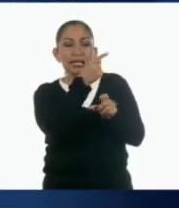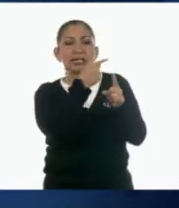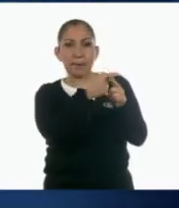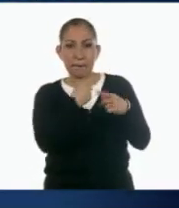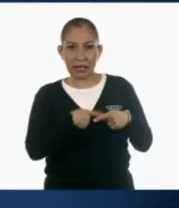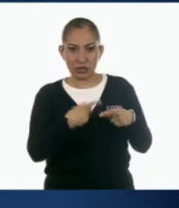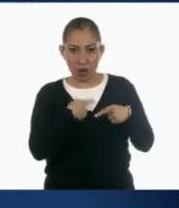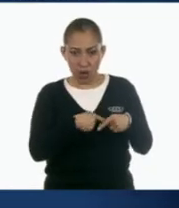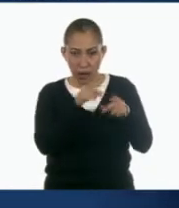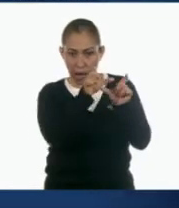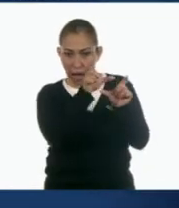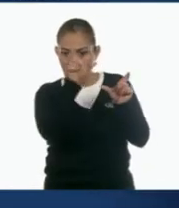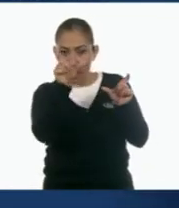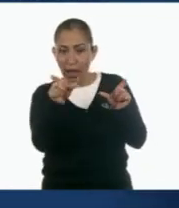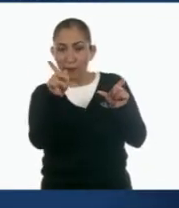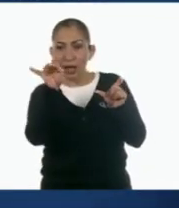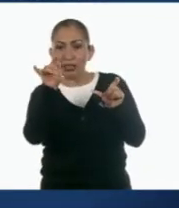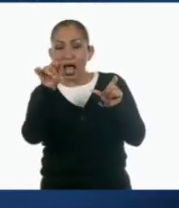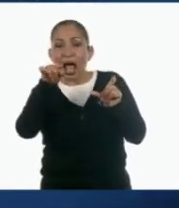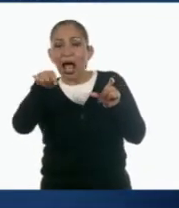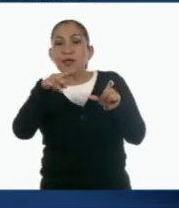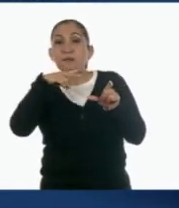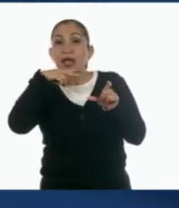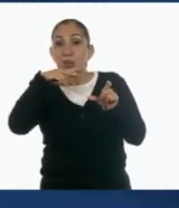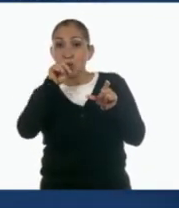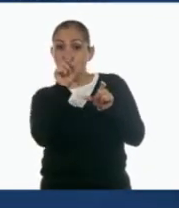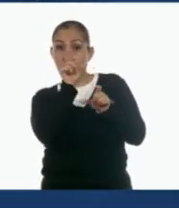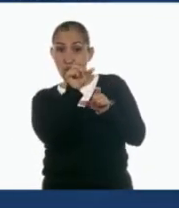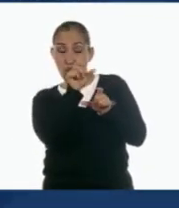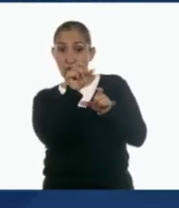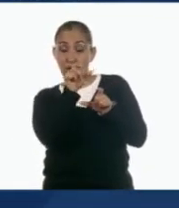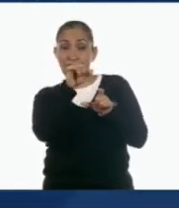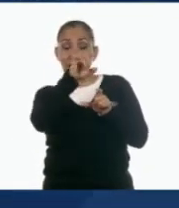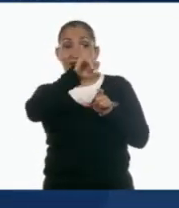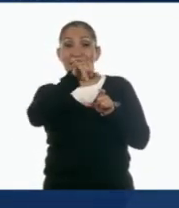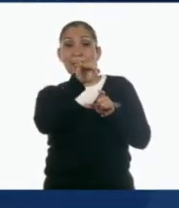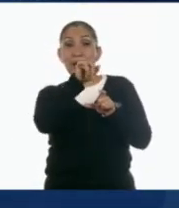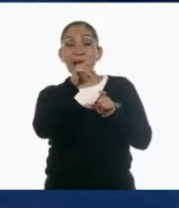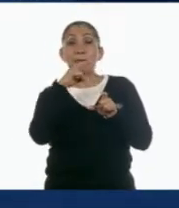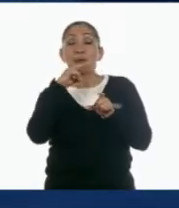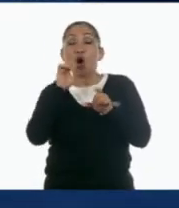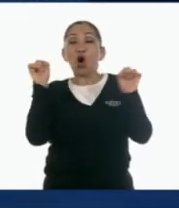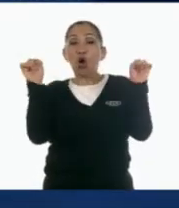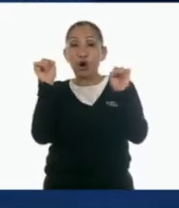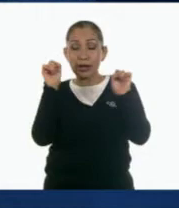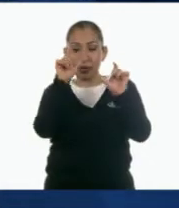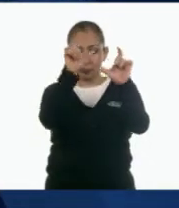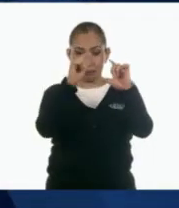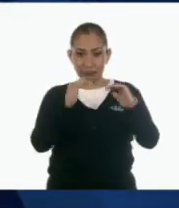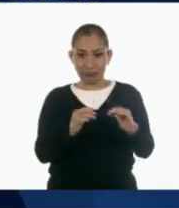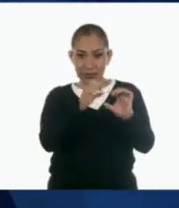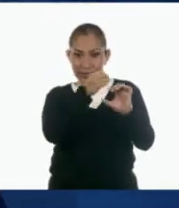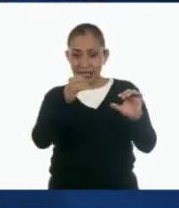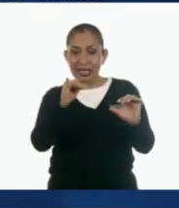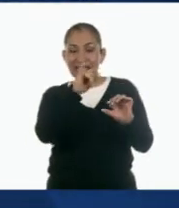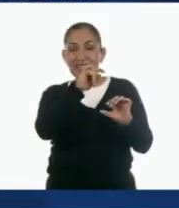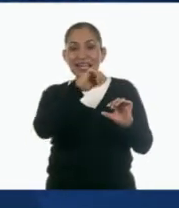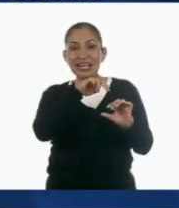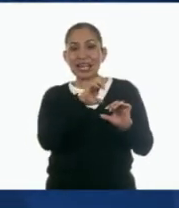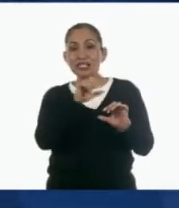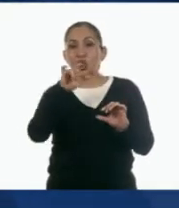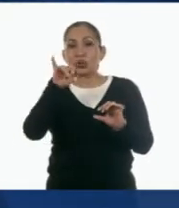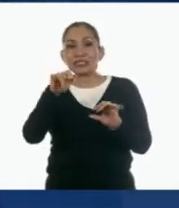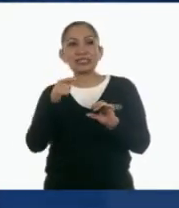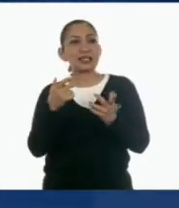sujeto, nuestro predicado. Hay un verbo ahí. En el caso de Jimena, el verbo es corre. En el caso de Inés y Luis,